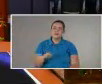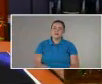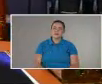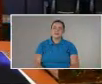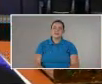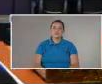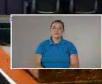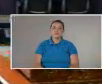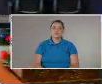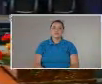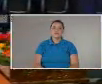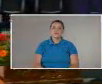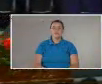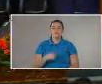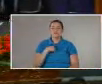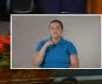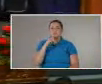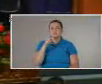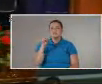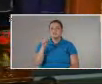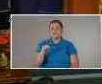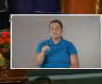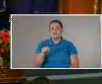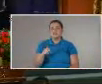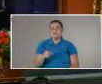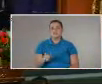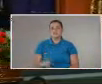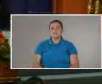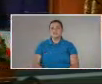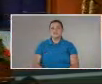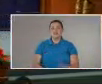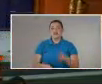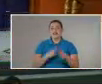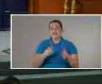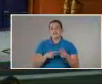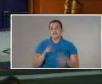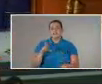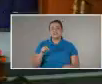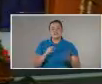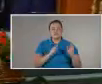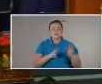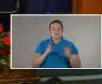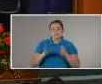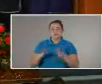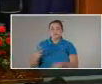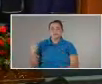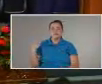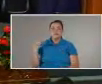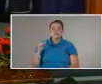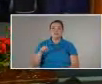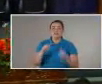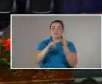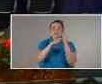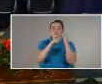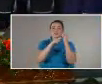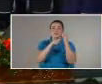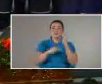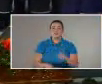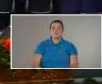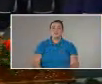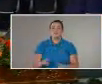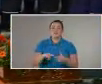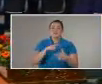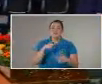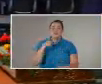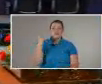Y le decía esto, hermano, porque entonces a veces no nos preparamos para este tipo de situaciones. Y cuando